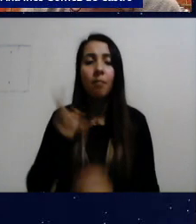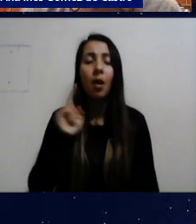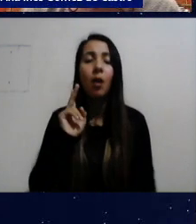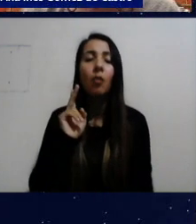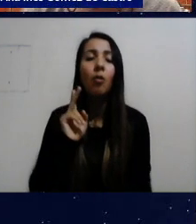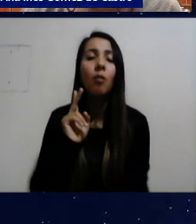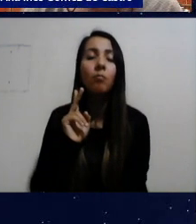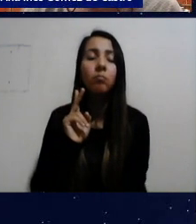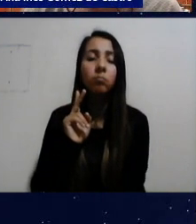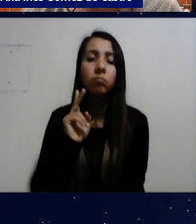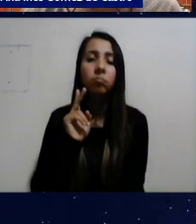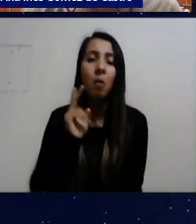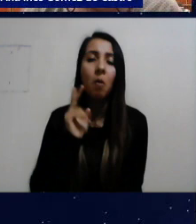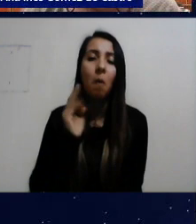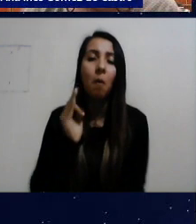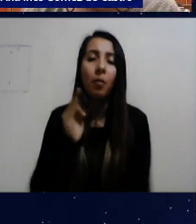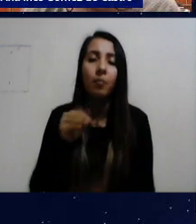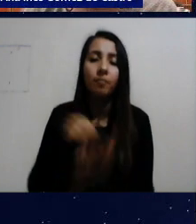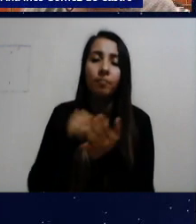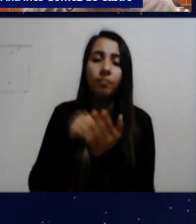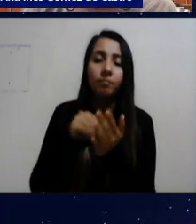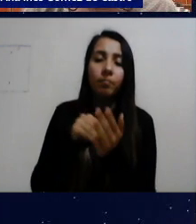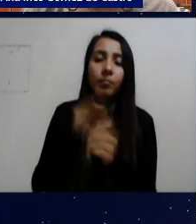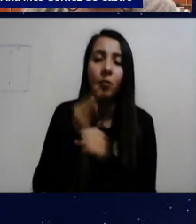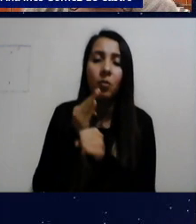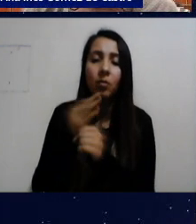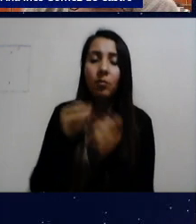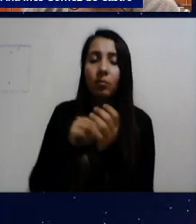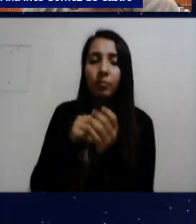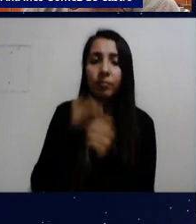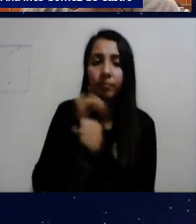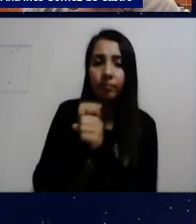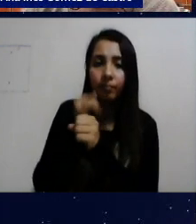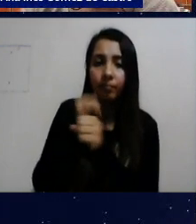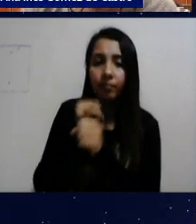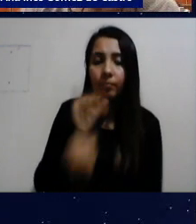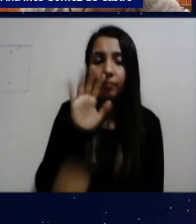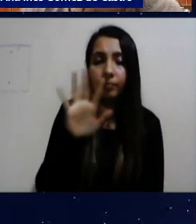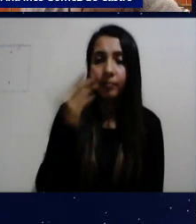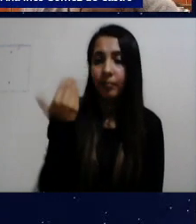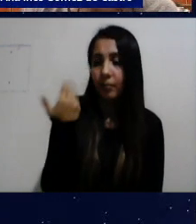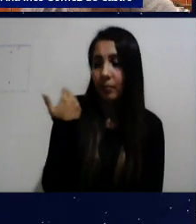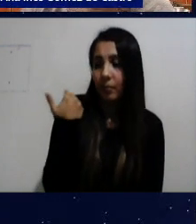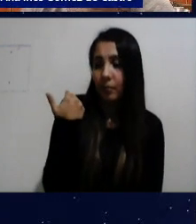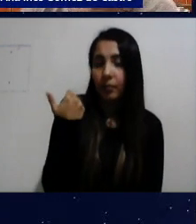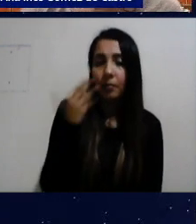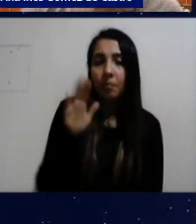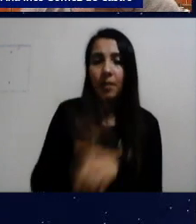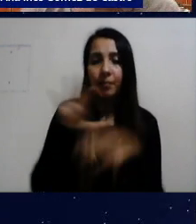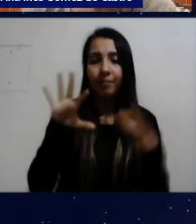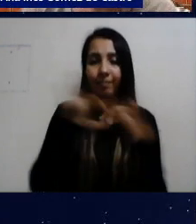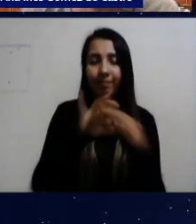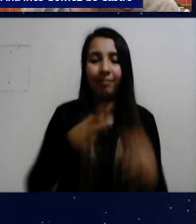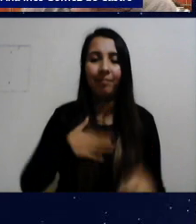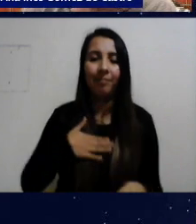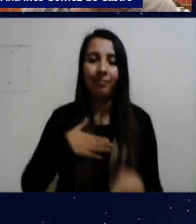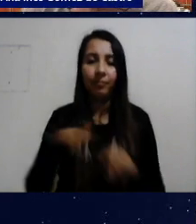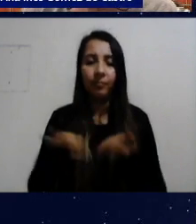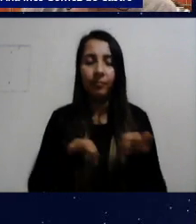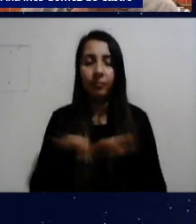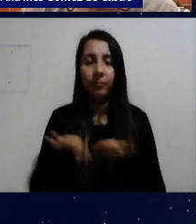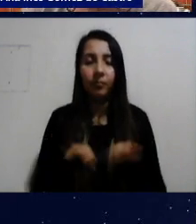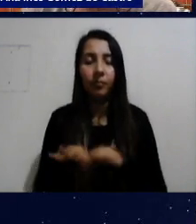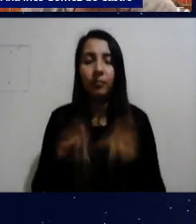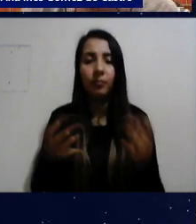camino que está ahí, pero que de momento es muy arduo. Entonces, recientemente, y esto ya sí está más